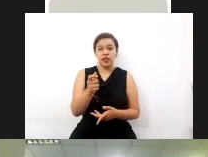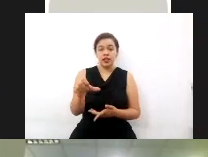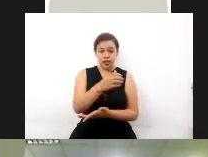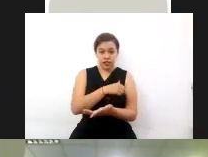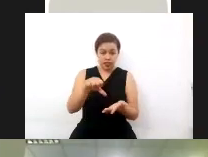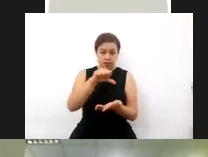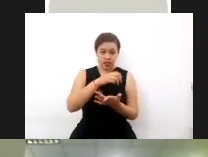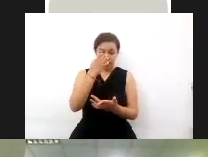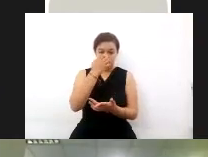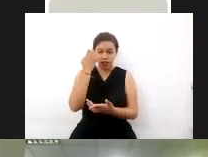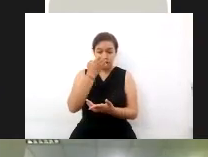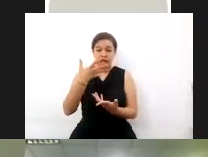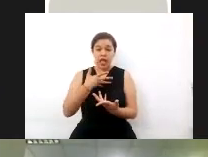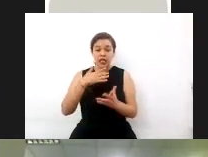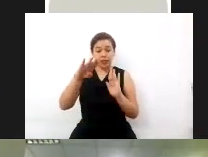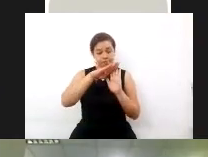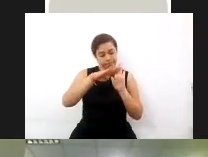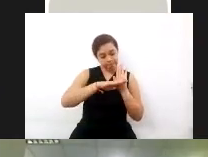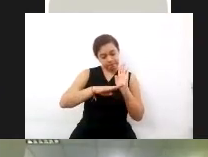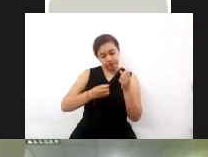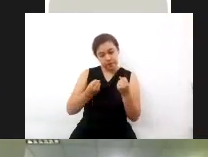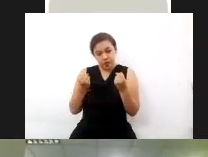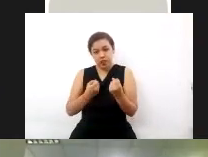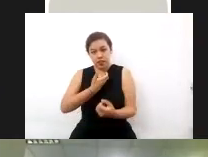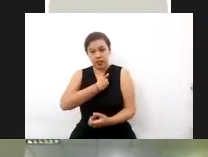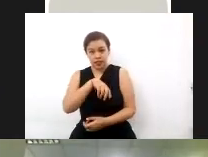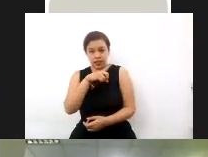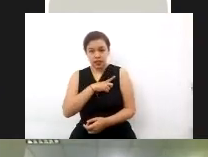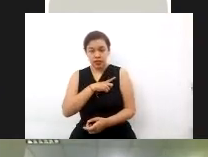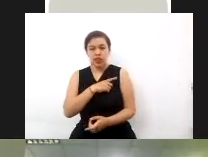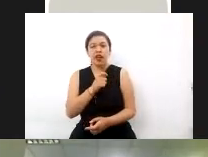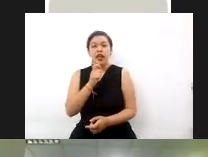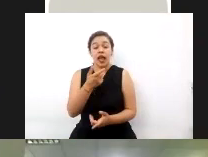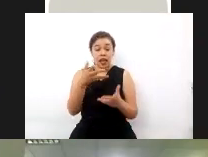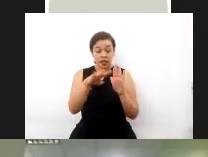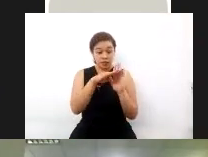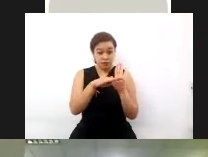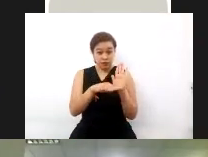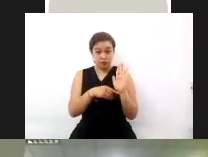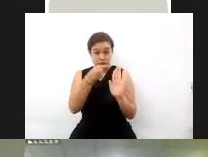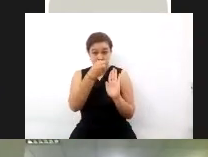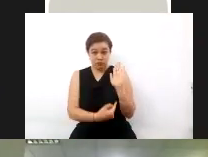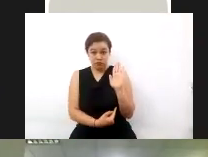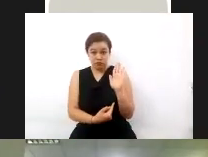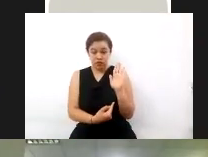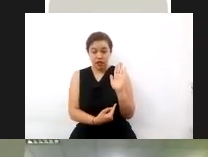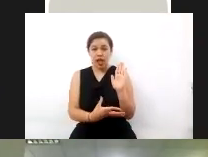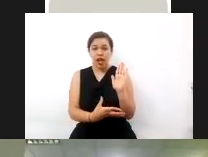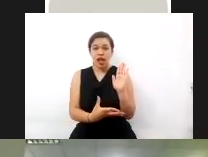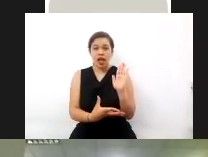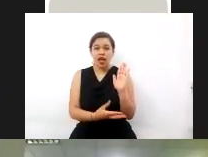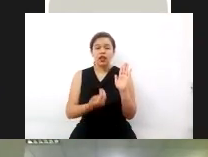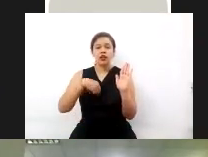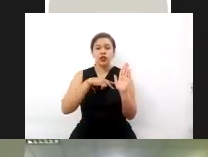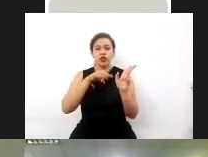a elaborar un protocolo de seguridad sanitaria. Este protocolo va a contener básicamente todo lo que hemos estado hablando en